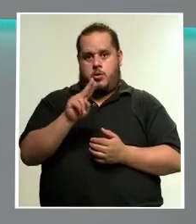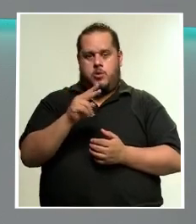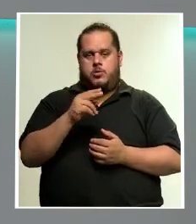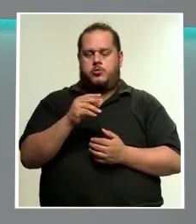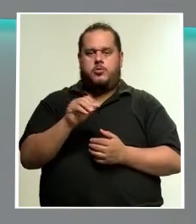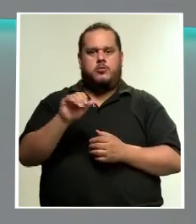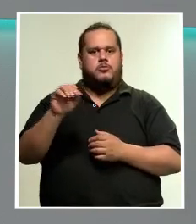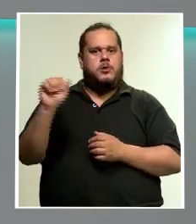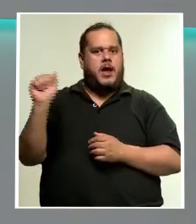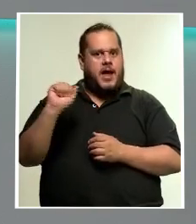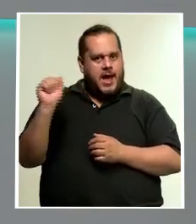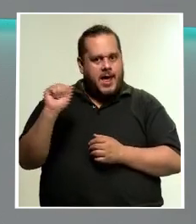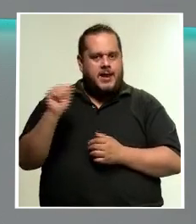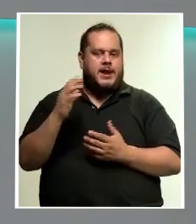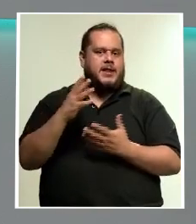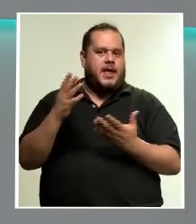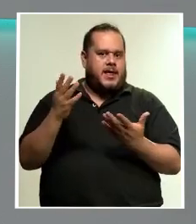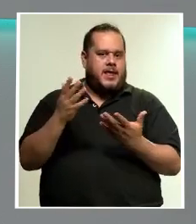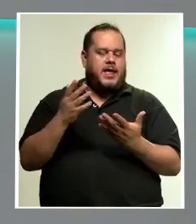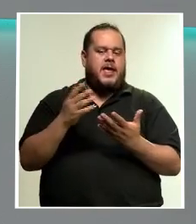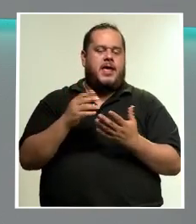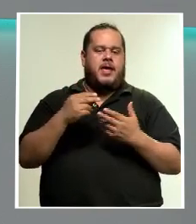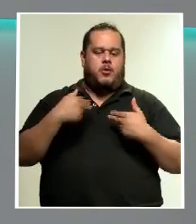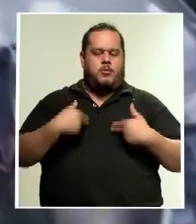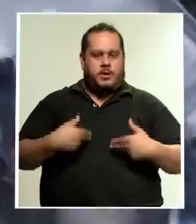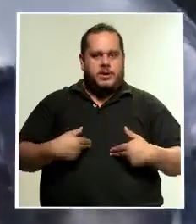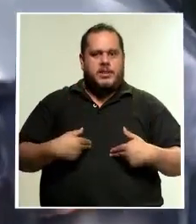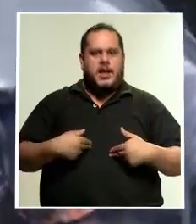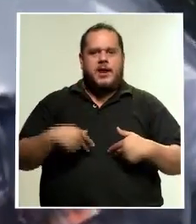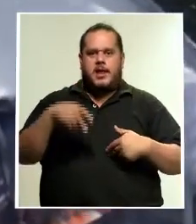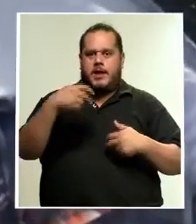catástrofe humanitaria en Afganistán.